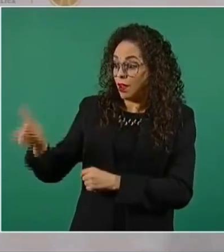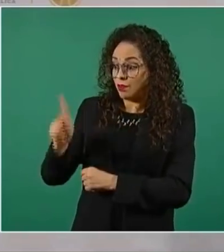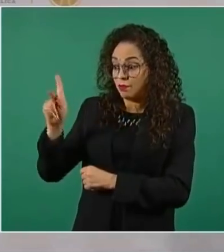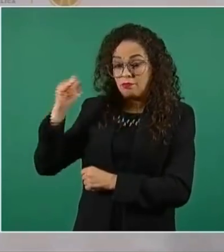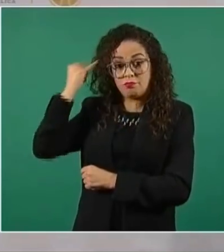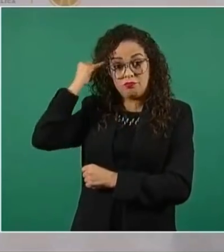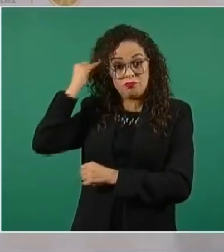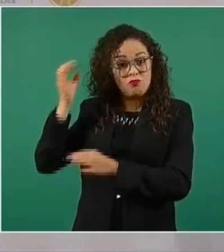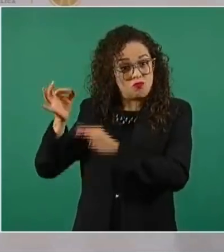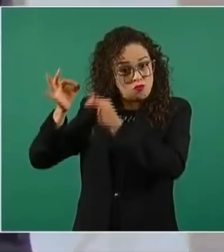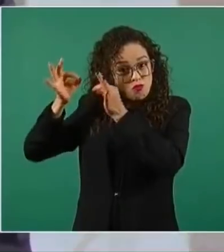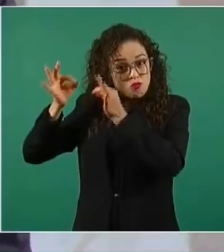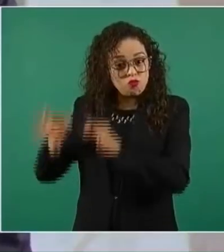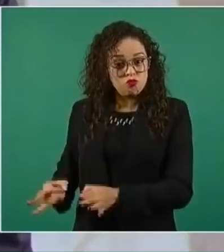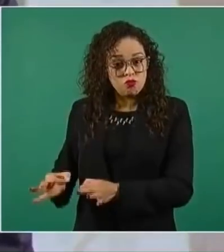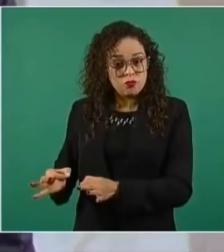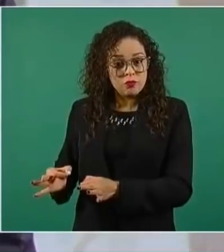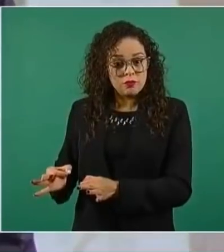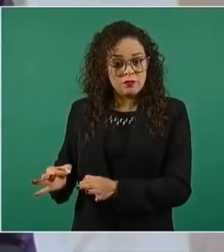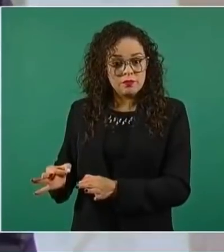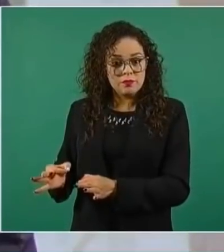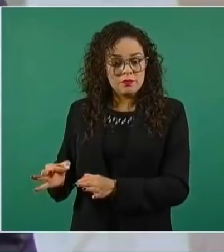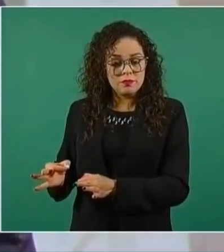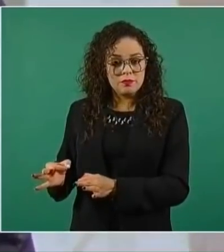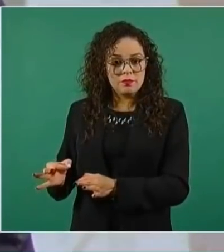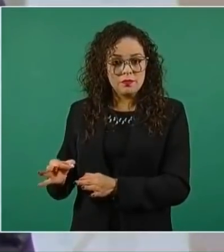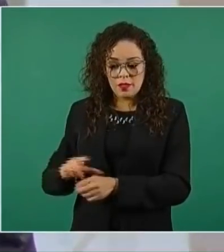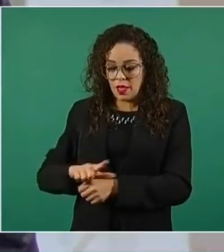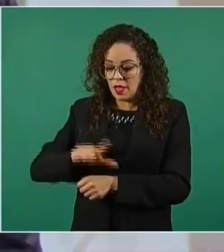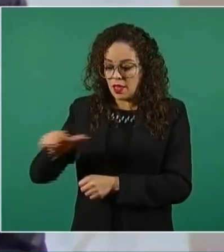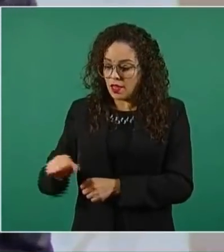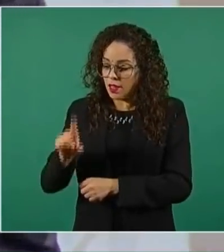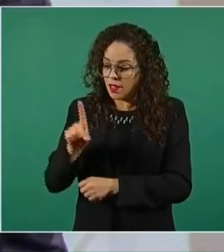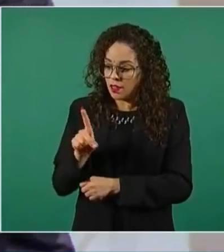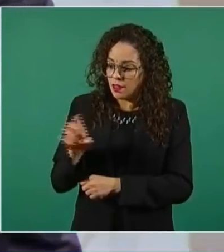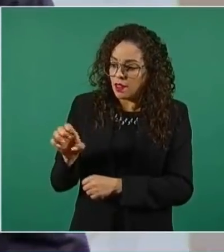posteriores a los iniciales acontecimientos,